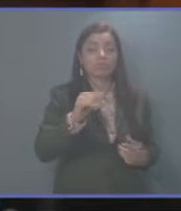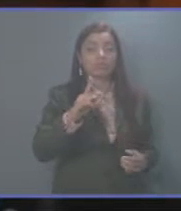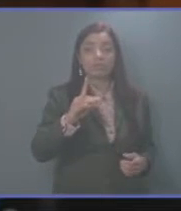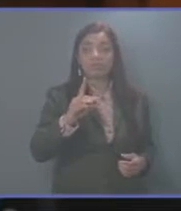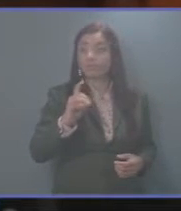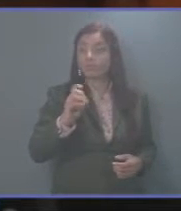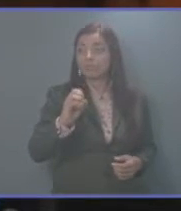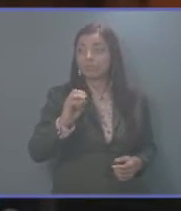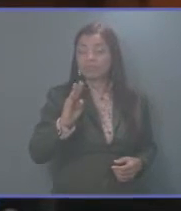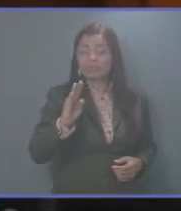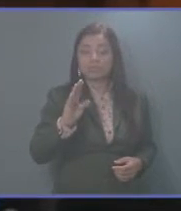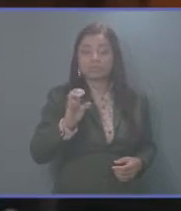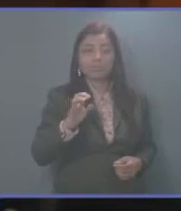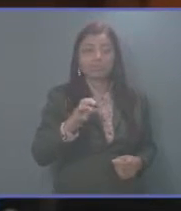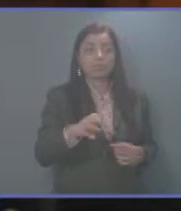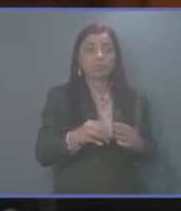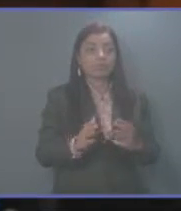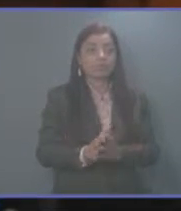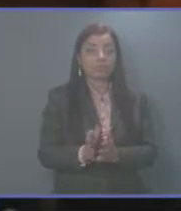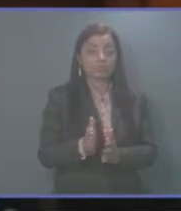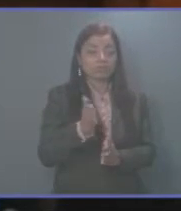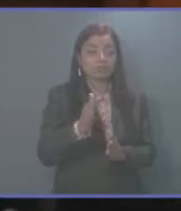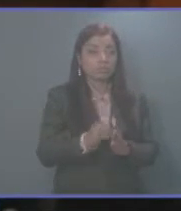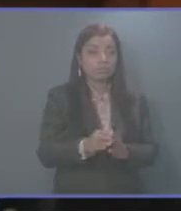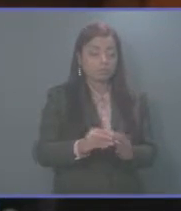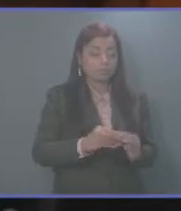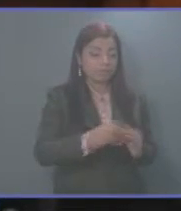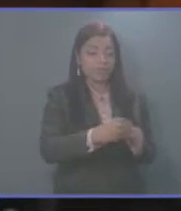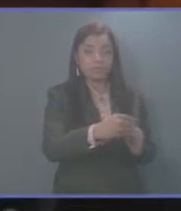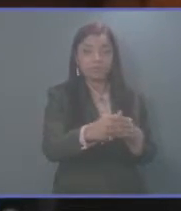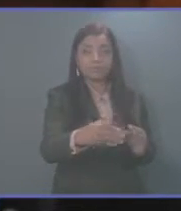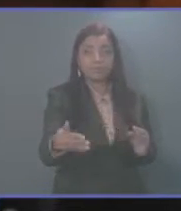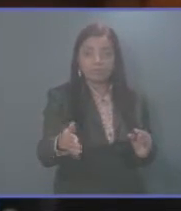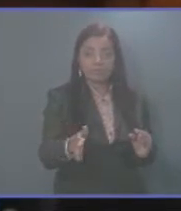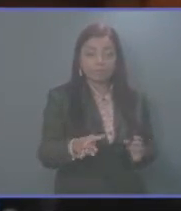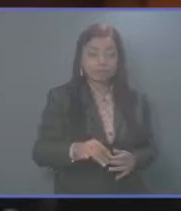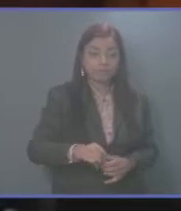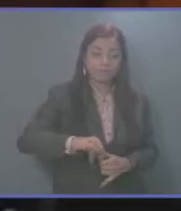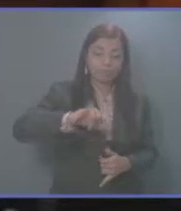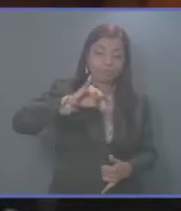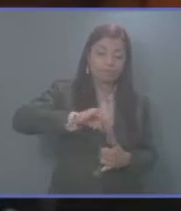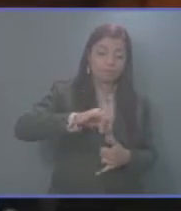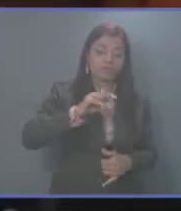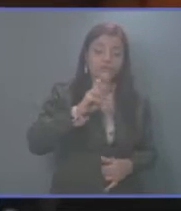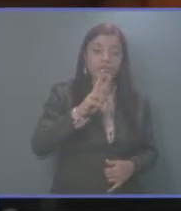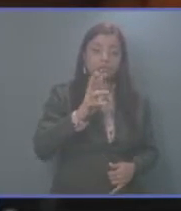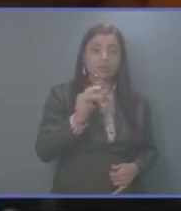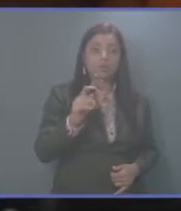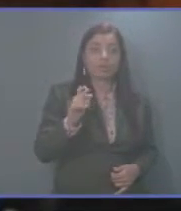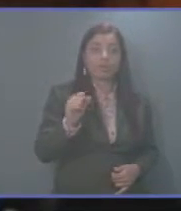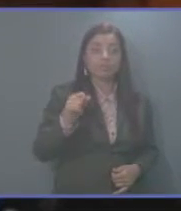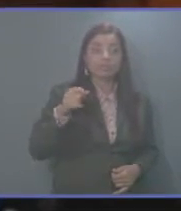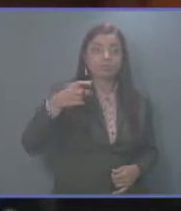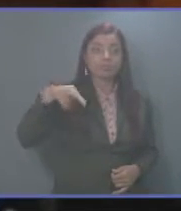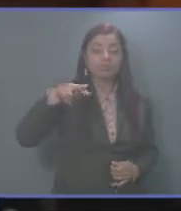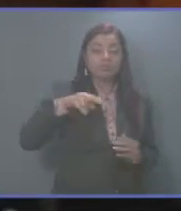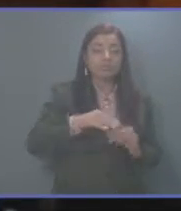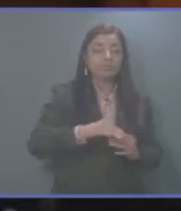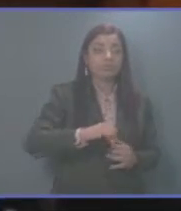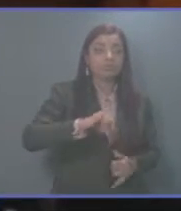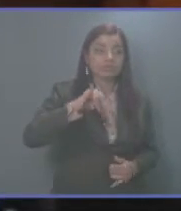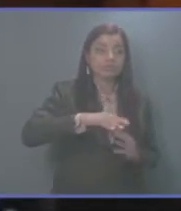de ancho por 2 metros de largo, con una altura de 2 metros con techo liviano.